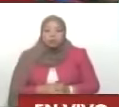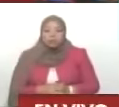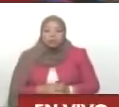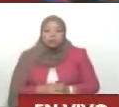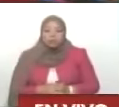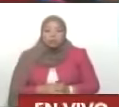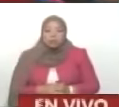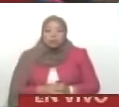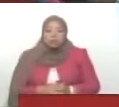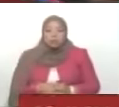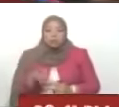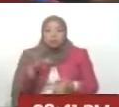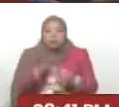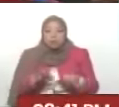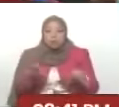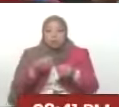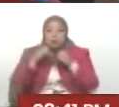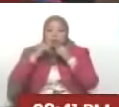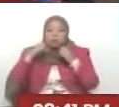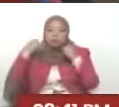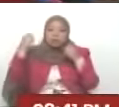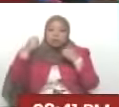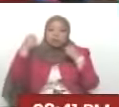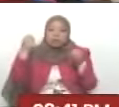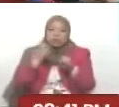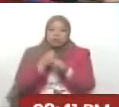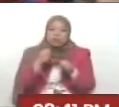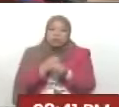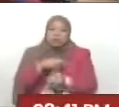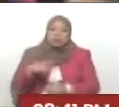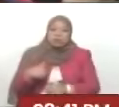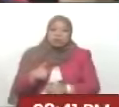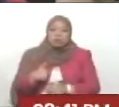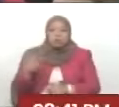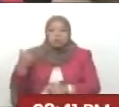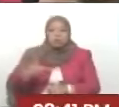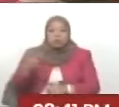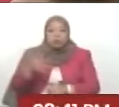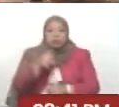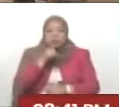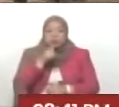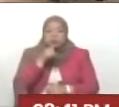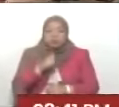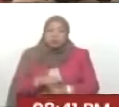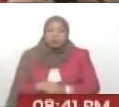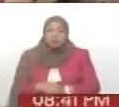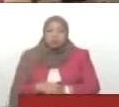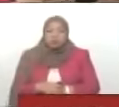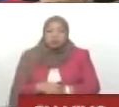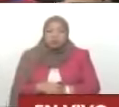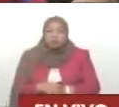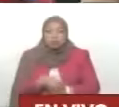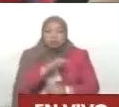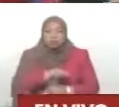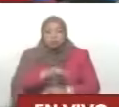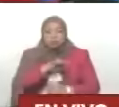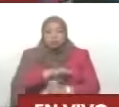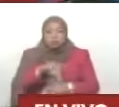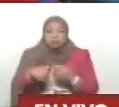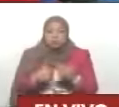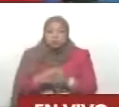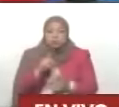estábamos hablando en el comando de campaña ahorita. Muy importante combinar la construcción del